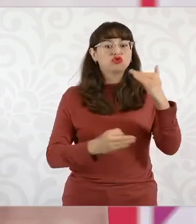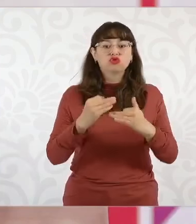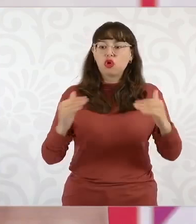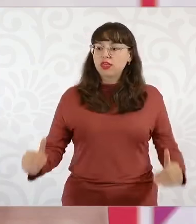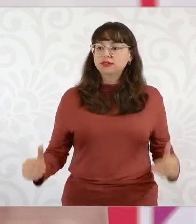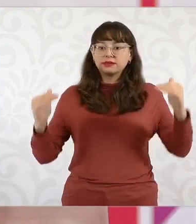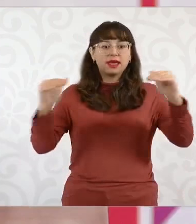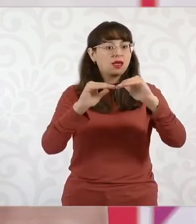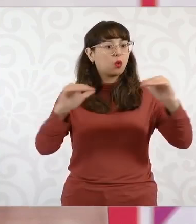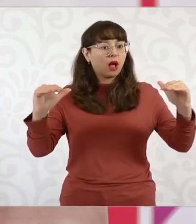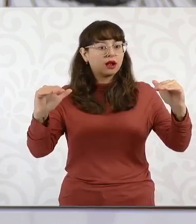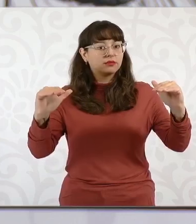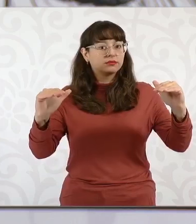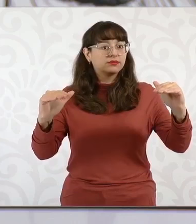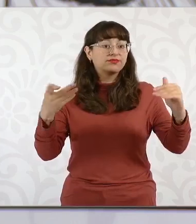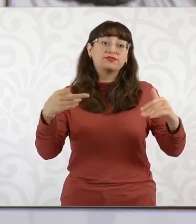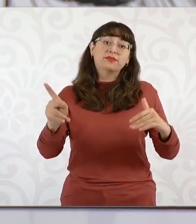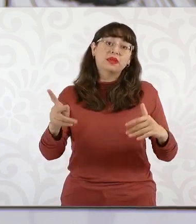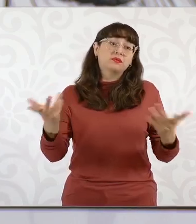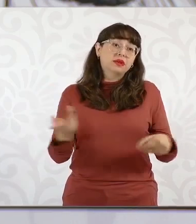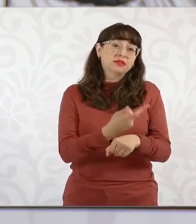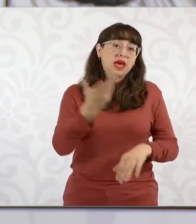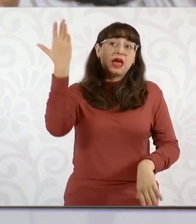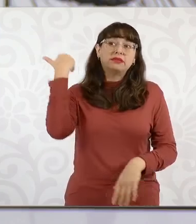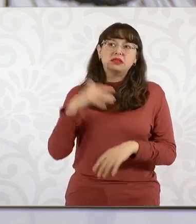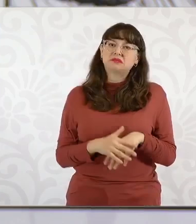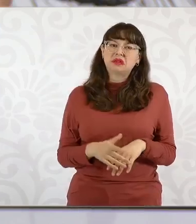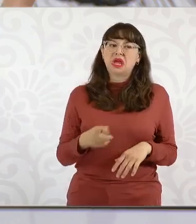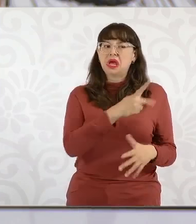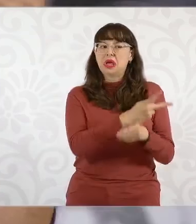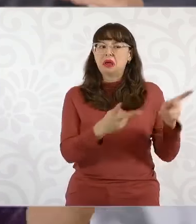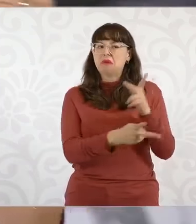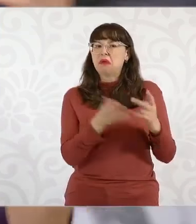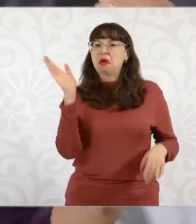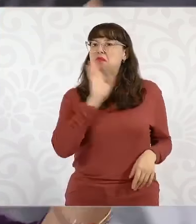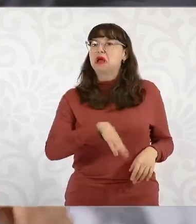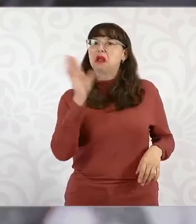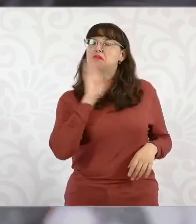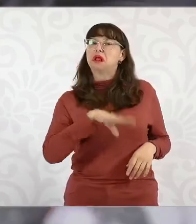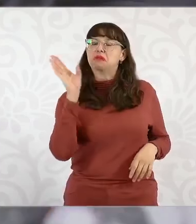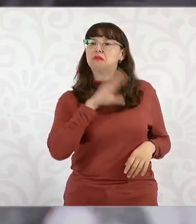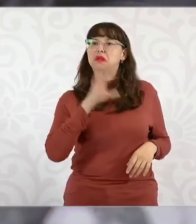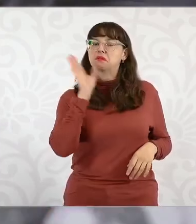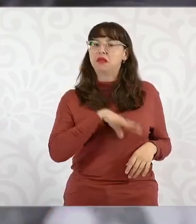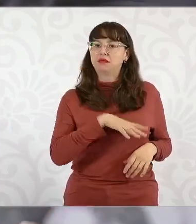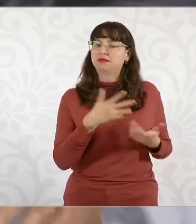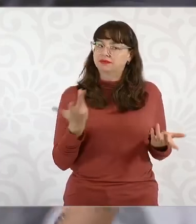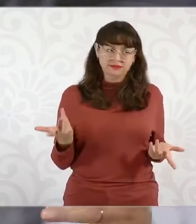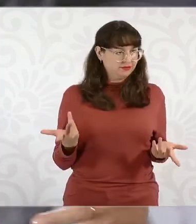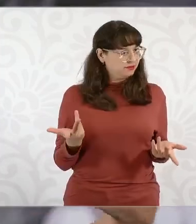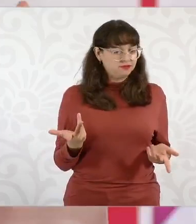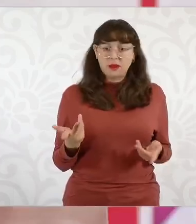mala fama para muchas escuelas. Entonces, de esa manera, pues le damos, digamos, equidad, igualdad a todas las escuelas de